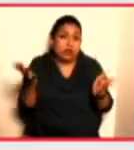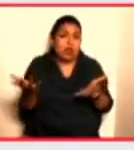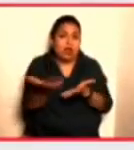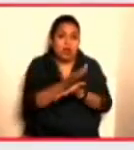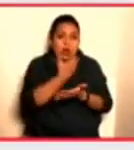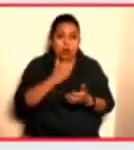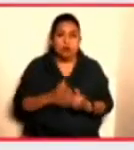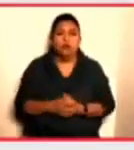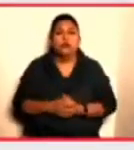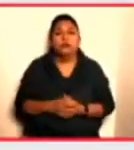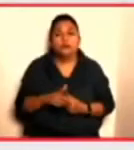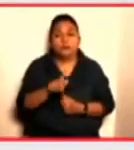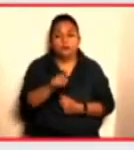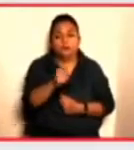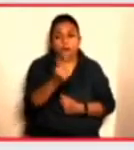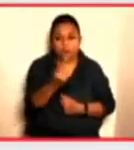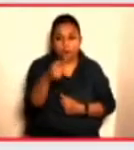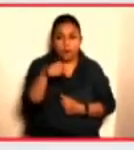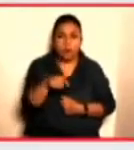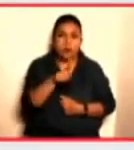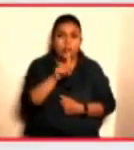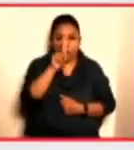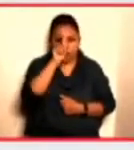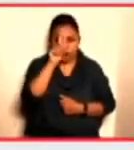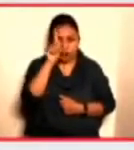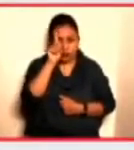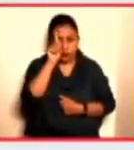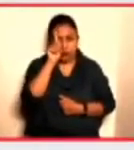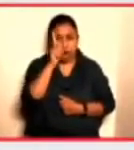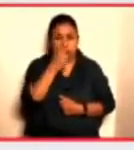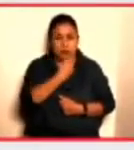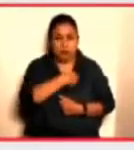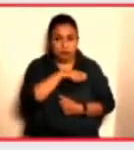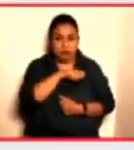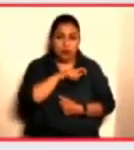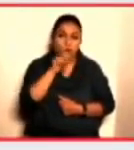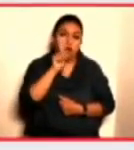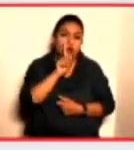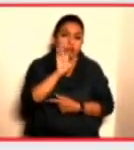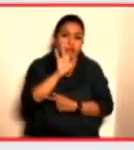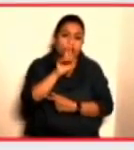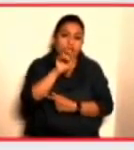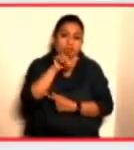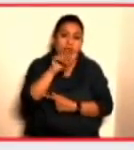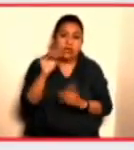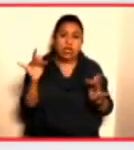Para Canal 22, desde Madrid, España, Francina Islas, corresponsal.